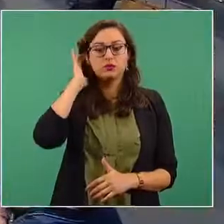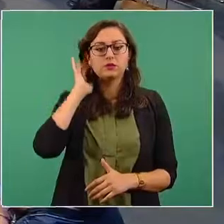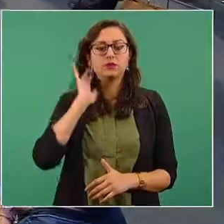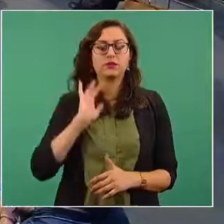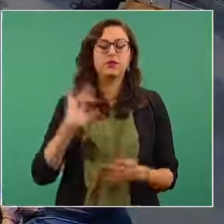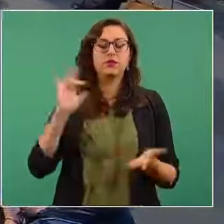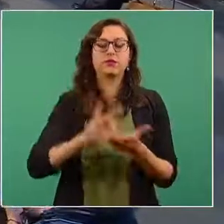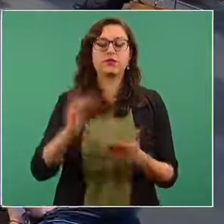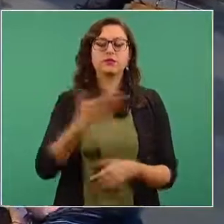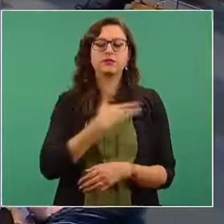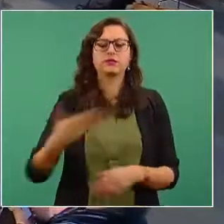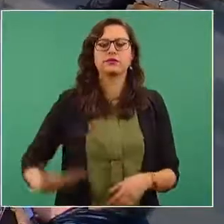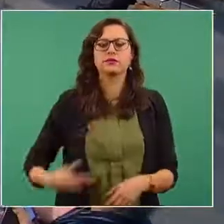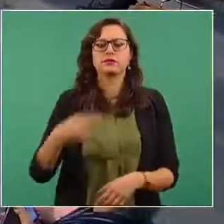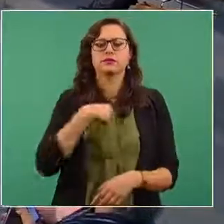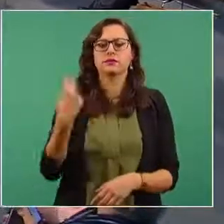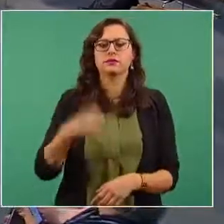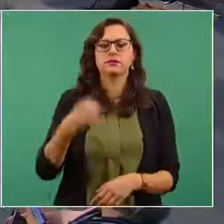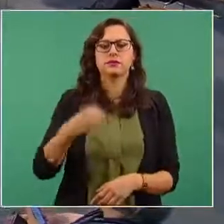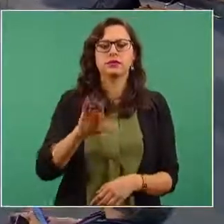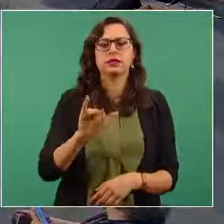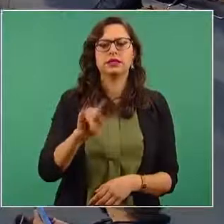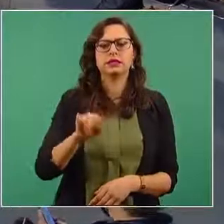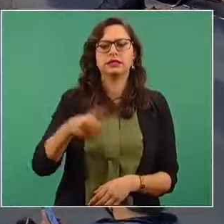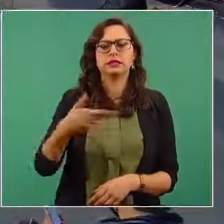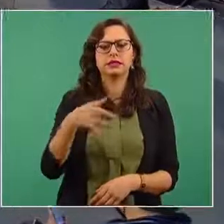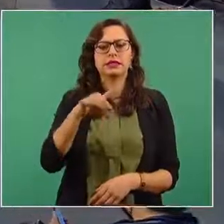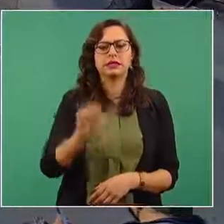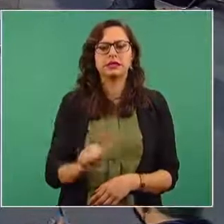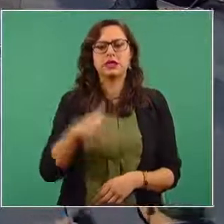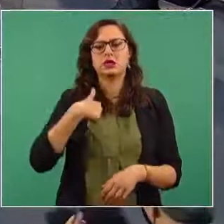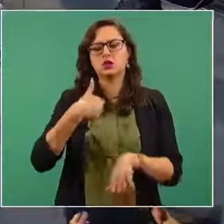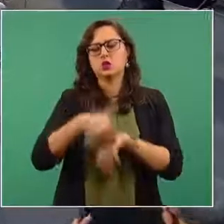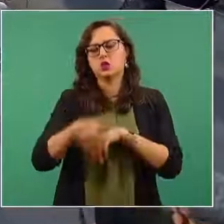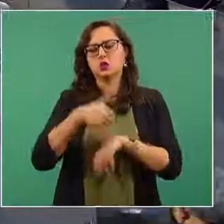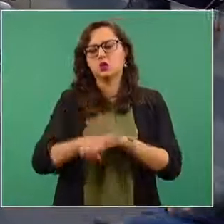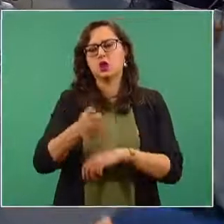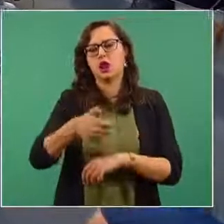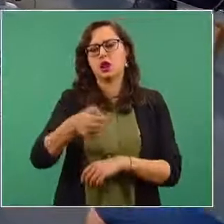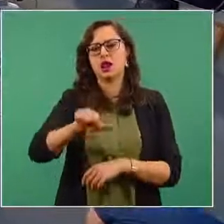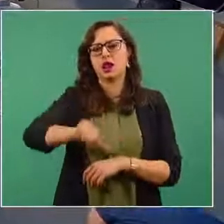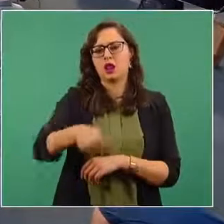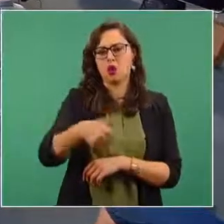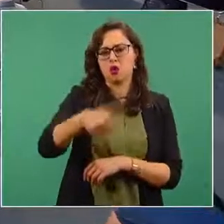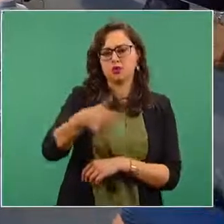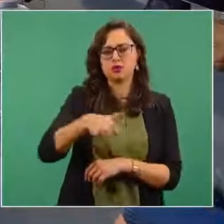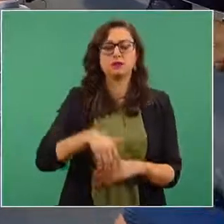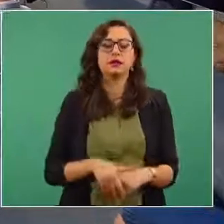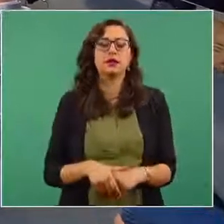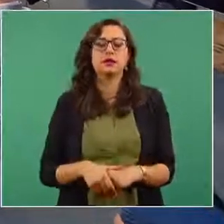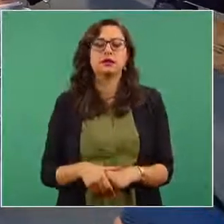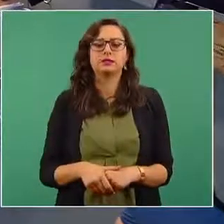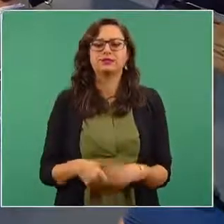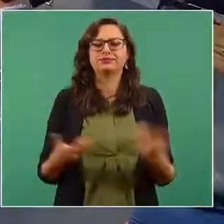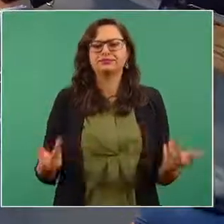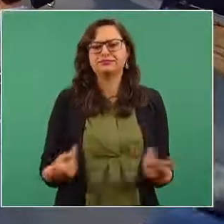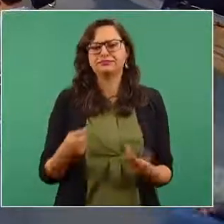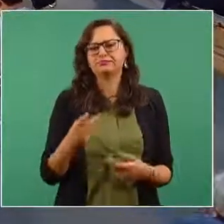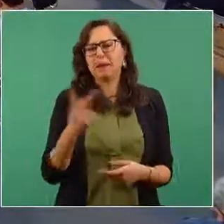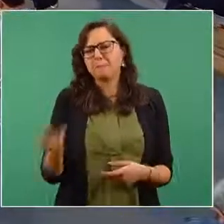Gracias, presidente. Cindia Cerda, de Canal 11. Presidente, regresando a su diálogo, su primer encuentro bilateral con el presidente Joe